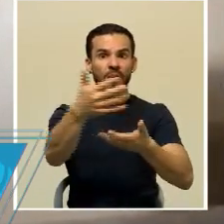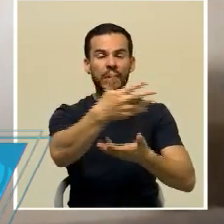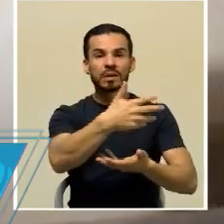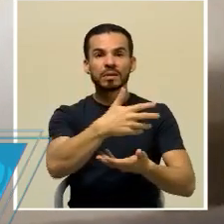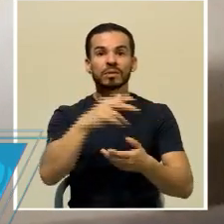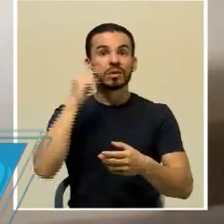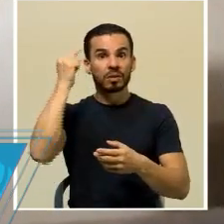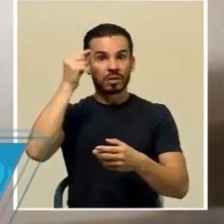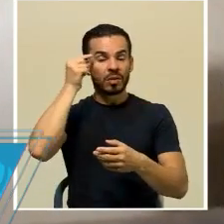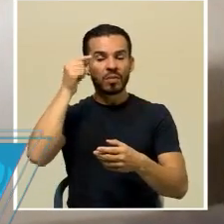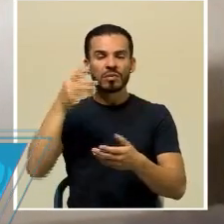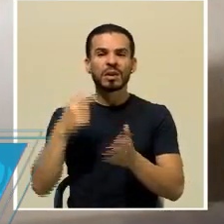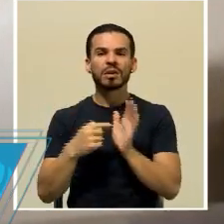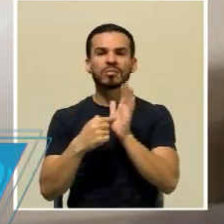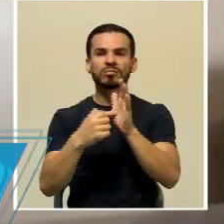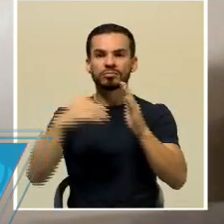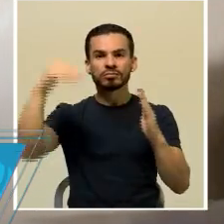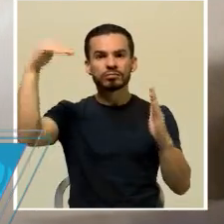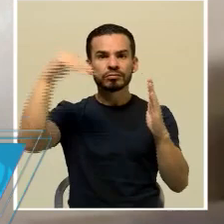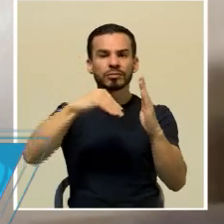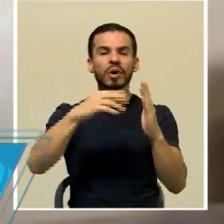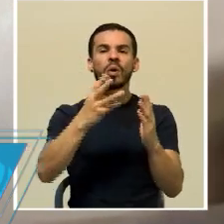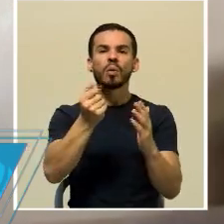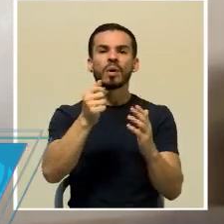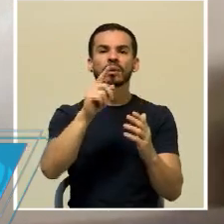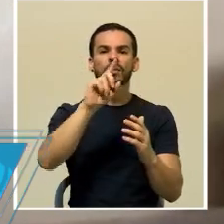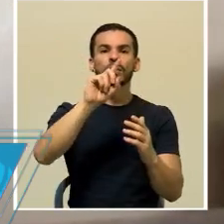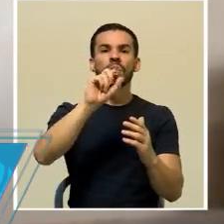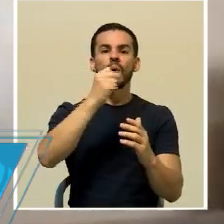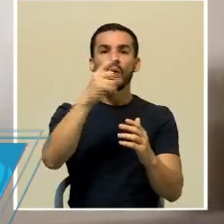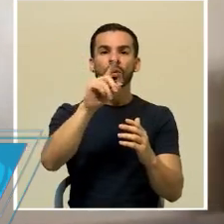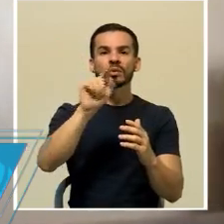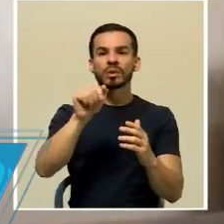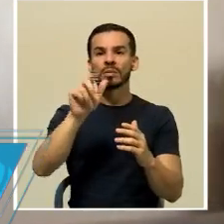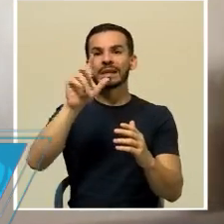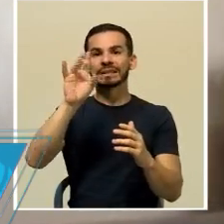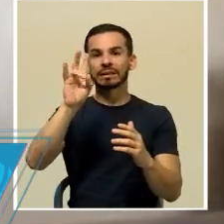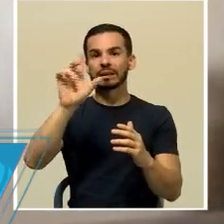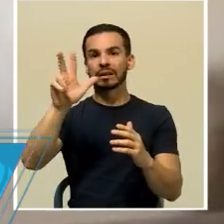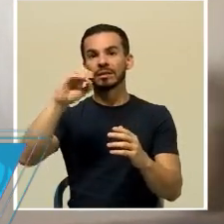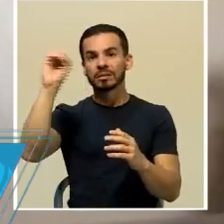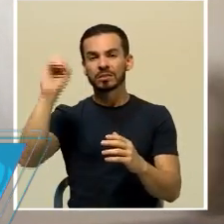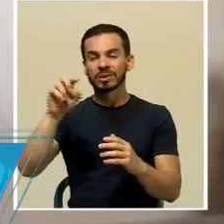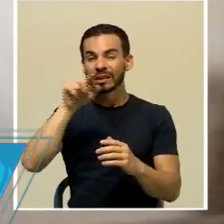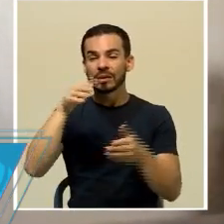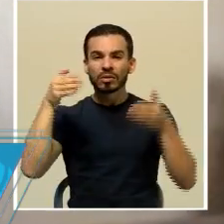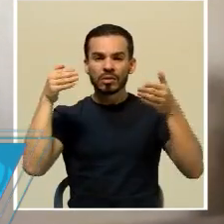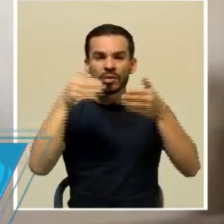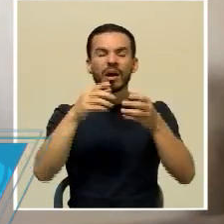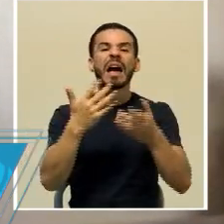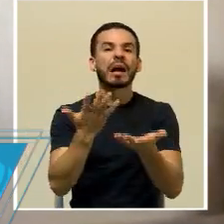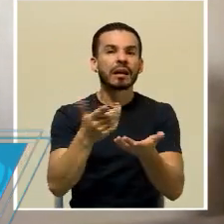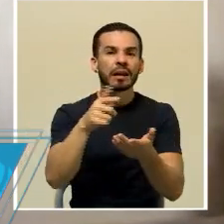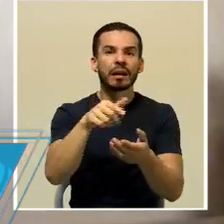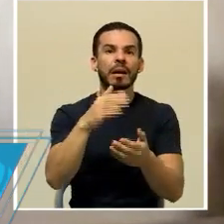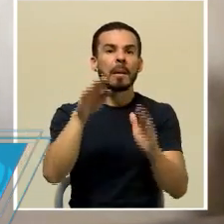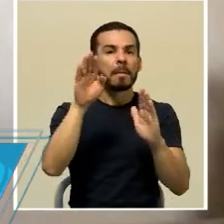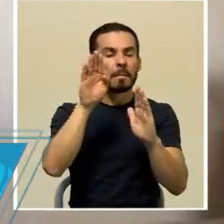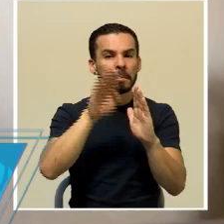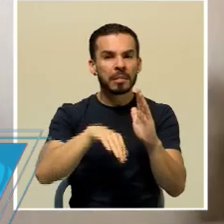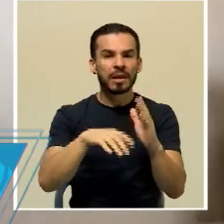del gobierno central muestran una reducción del 11,63%. Esto obedece principalmente a los efectos de una